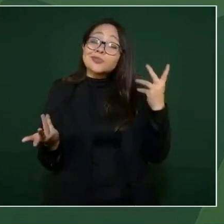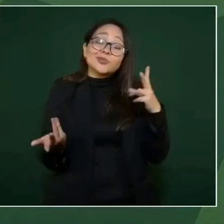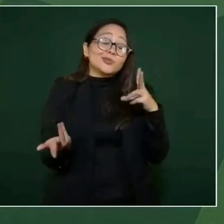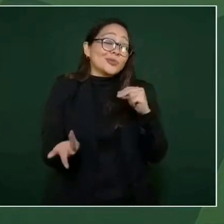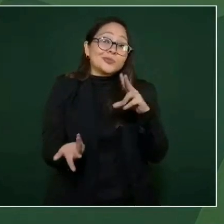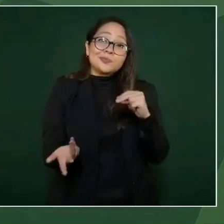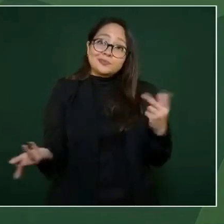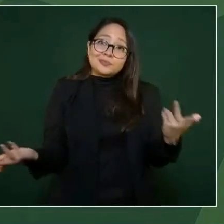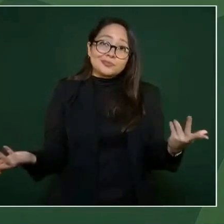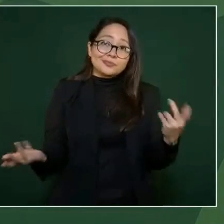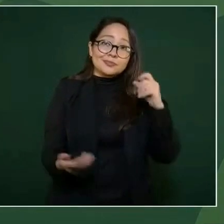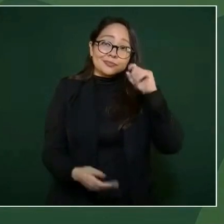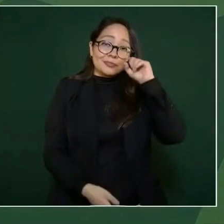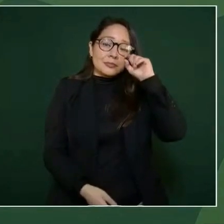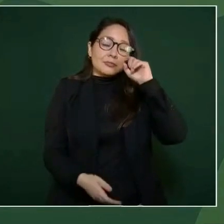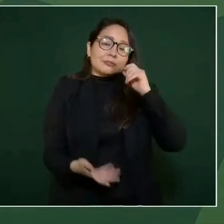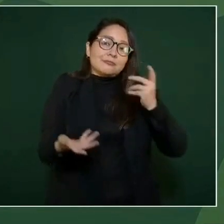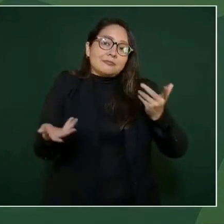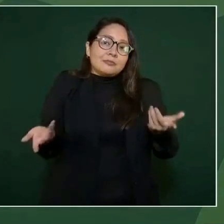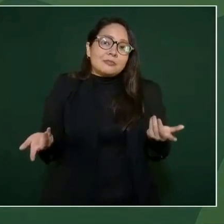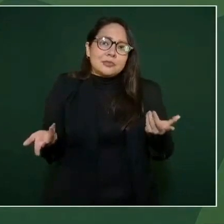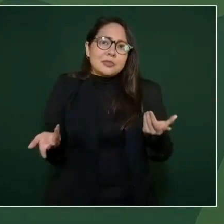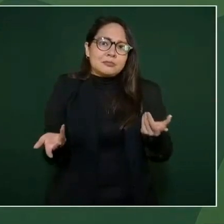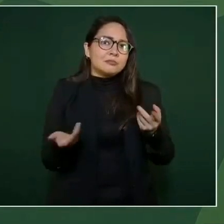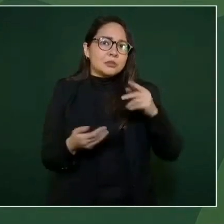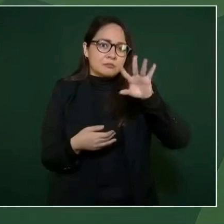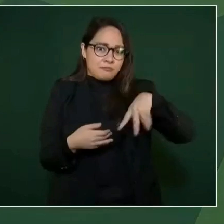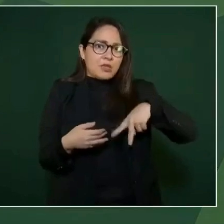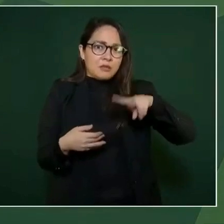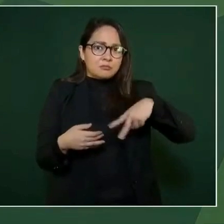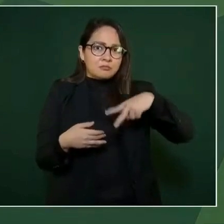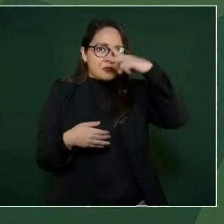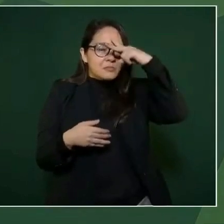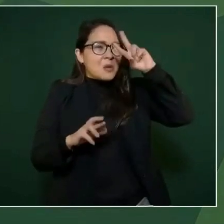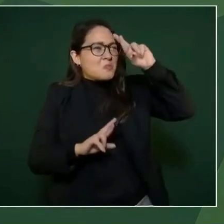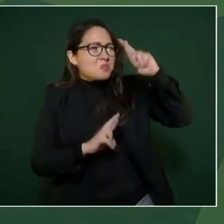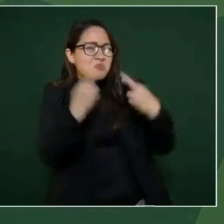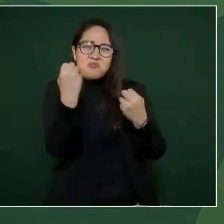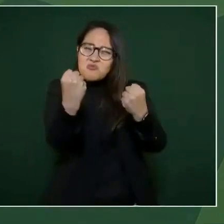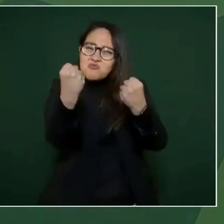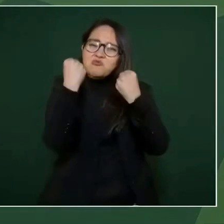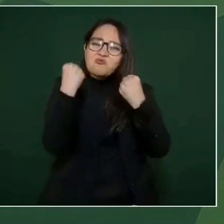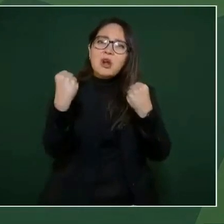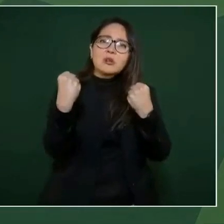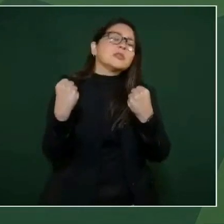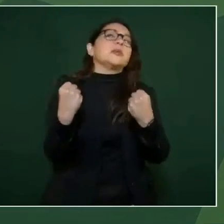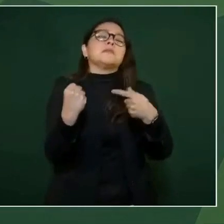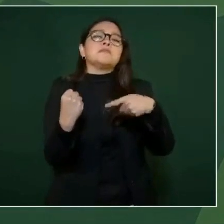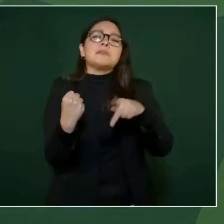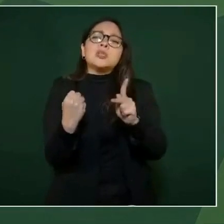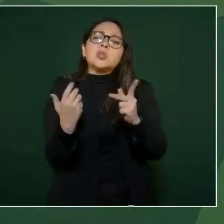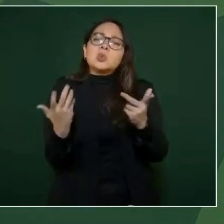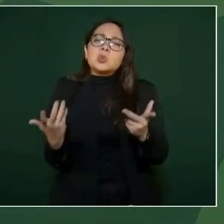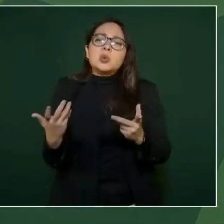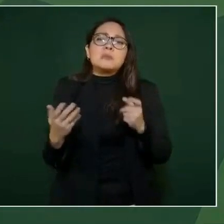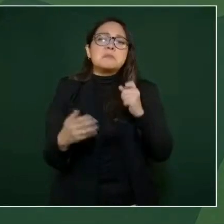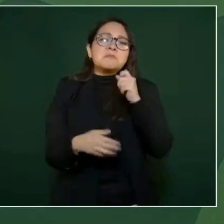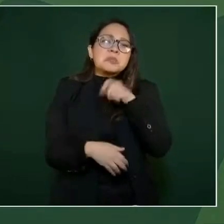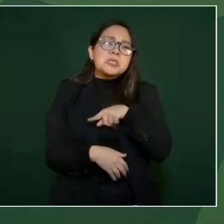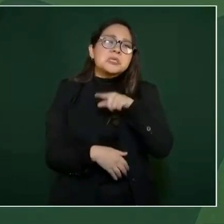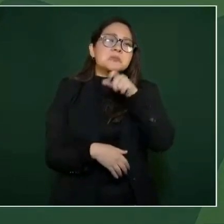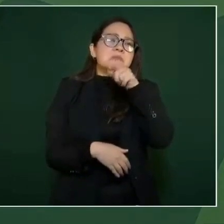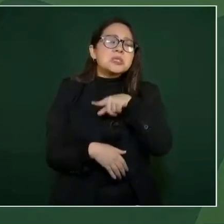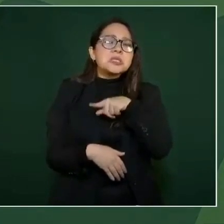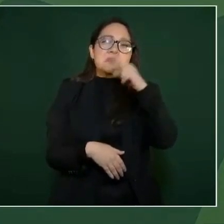no. A pesar de ser tan fuerte la revolución, se trasladaron las mismas